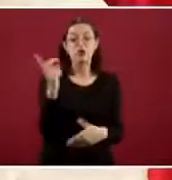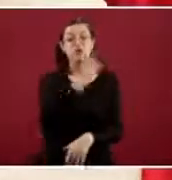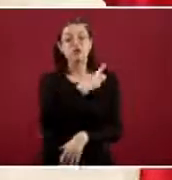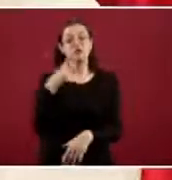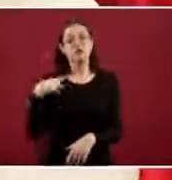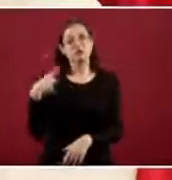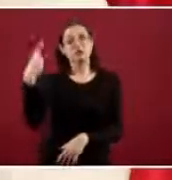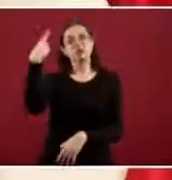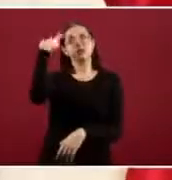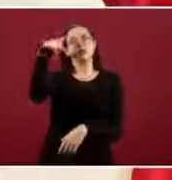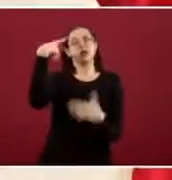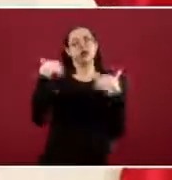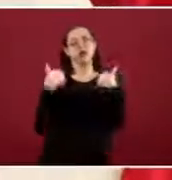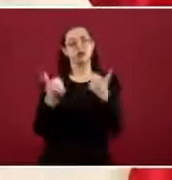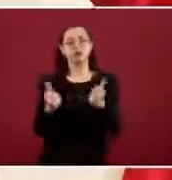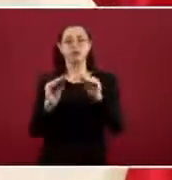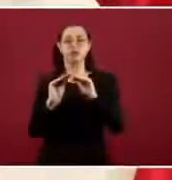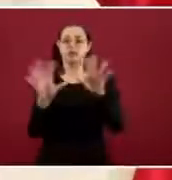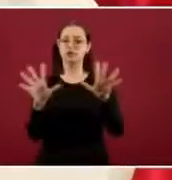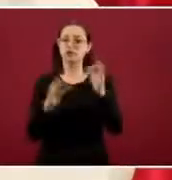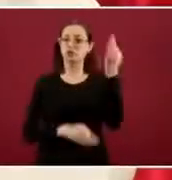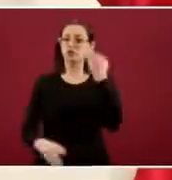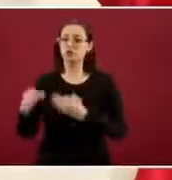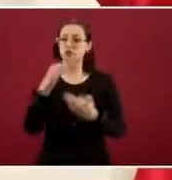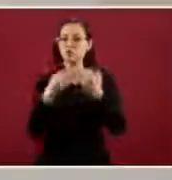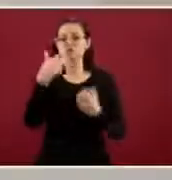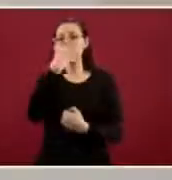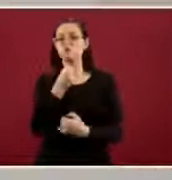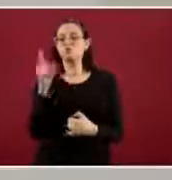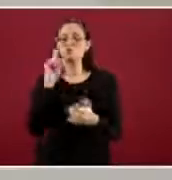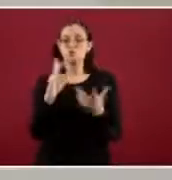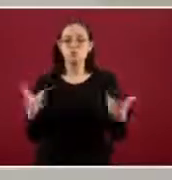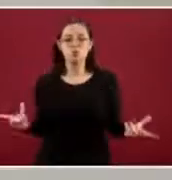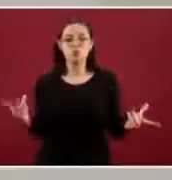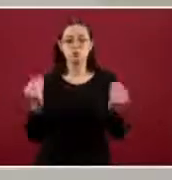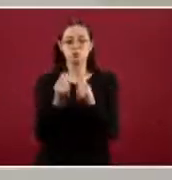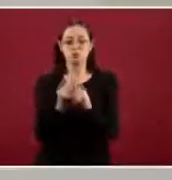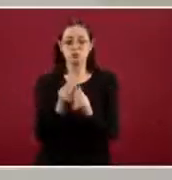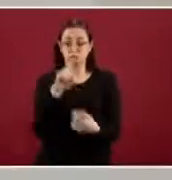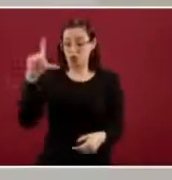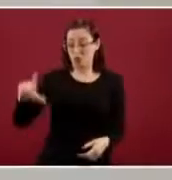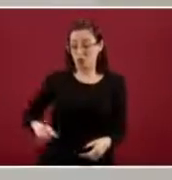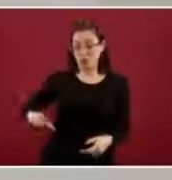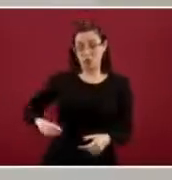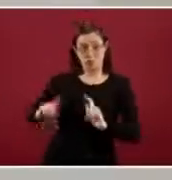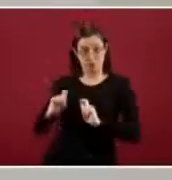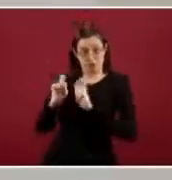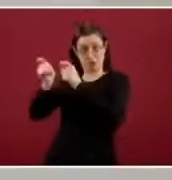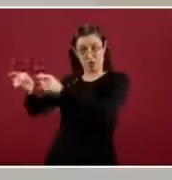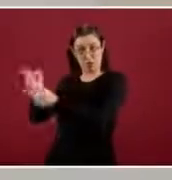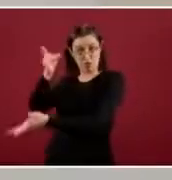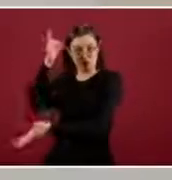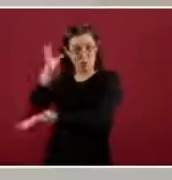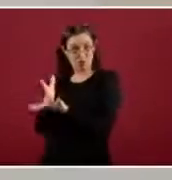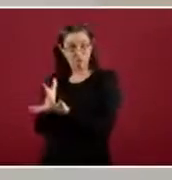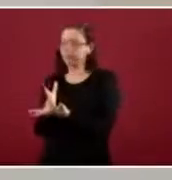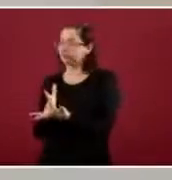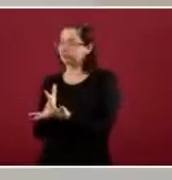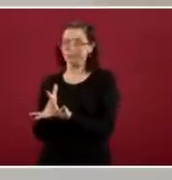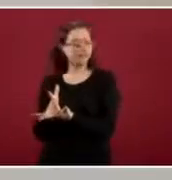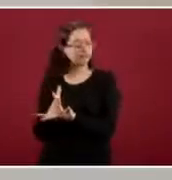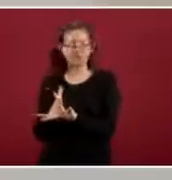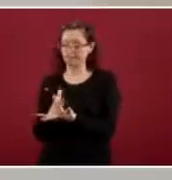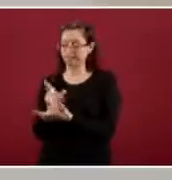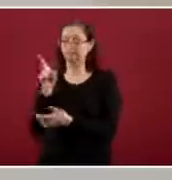lo que estamos haciendo todas y todos juntos, porque esto no es una acción de gobierno, esta es una acción que le corresponde